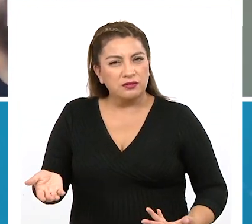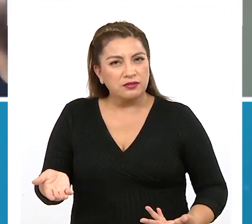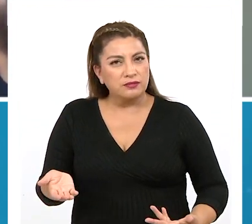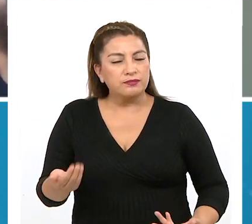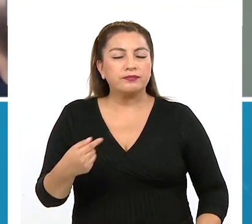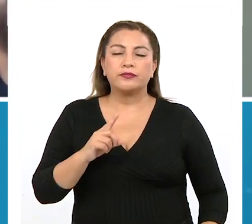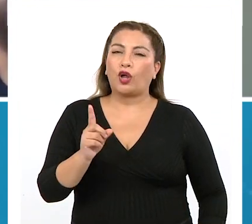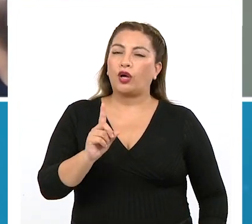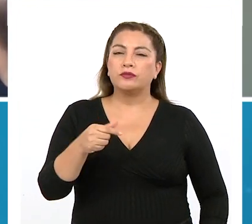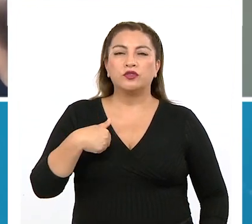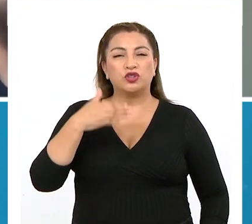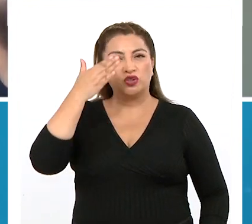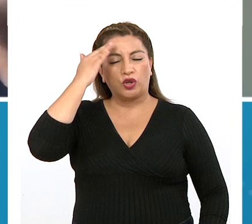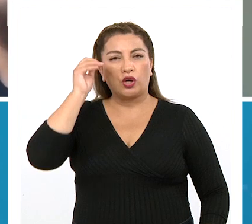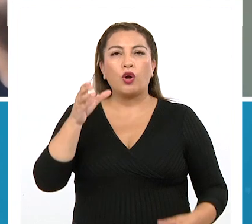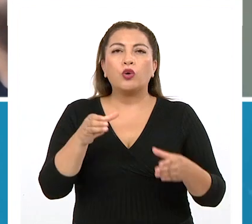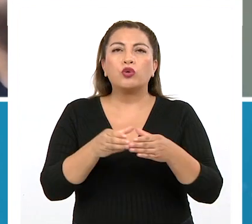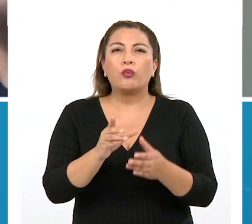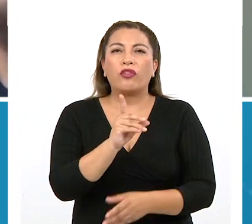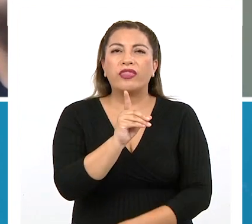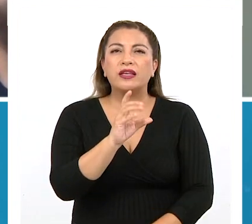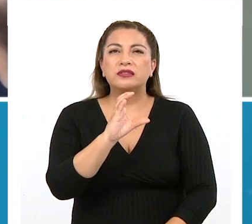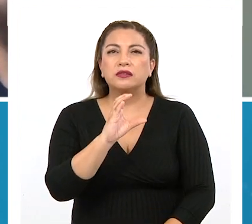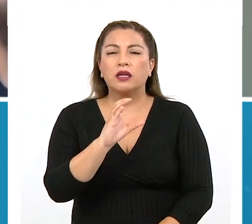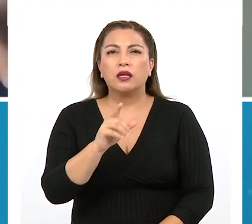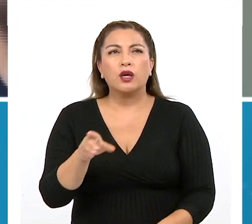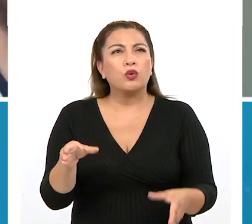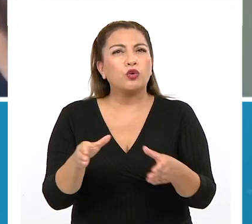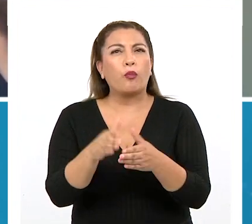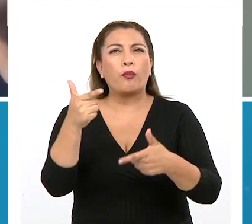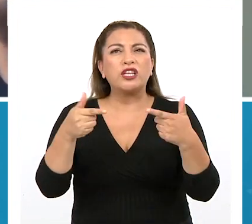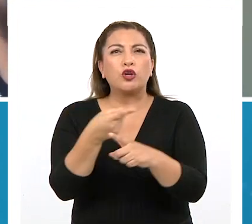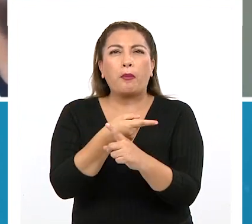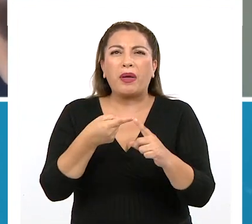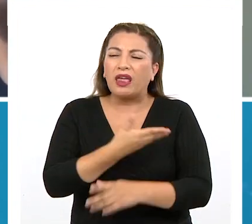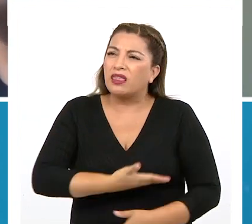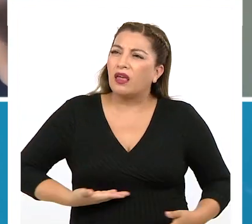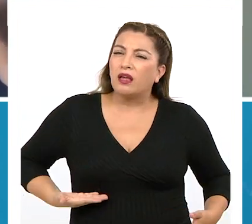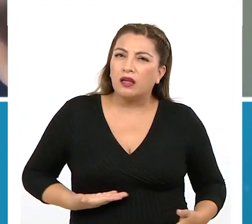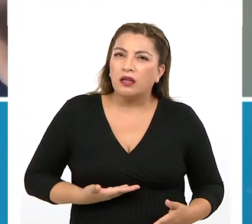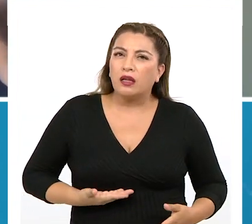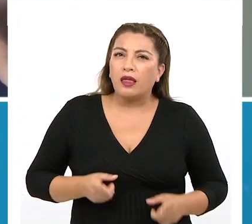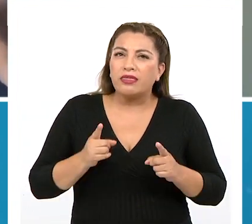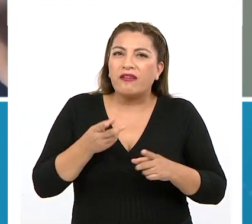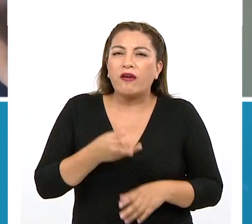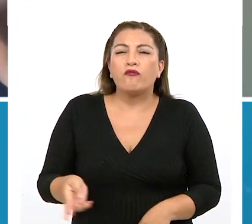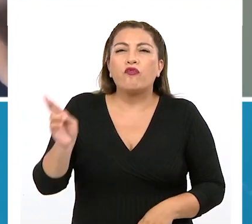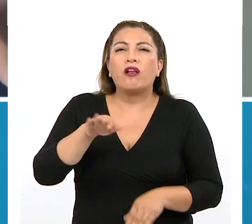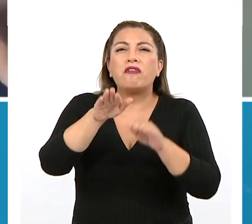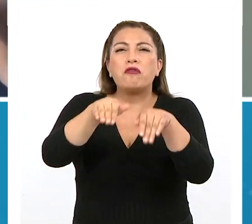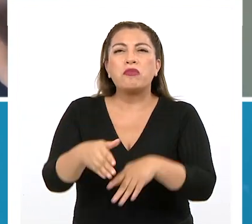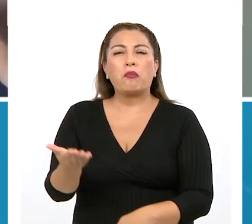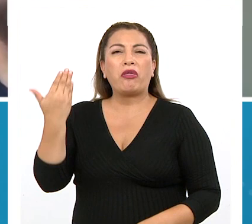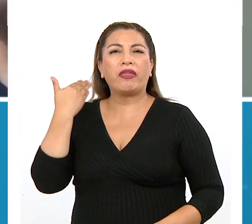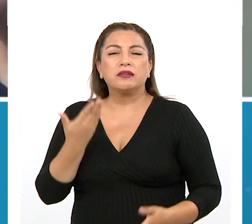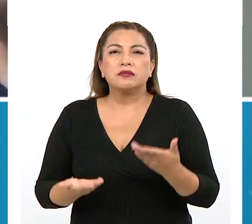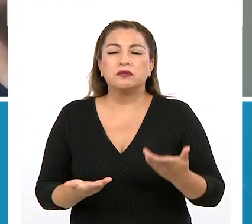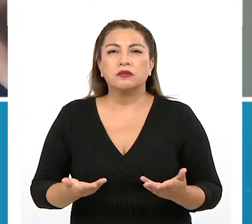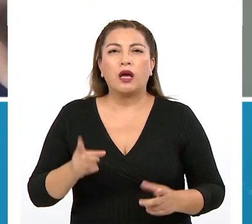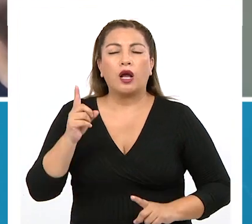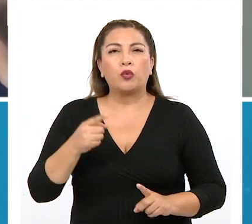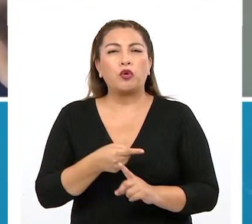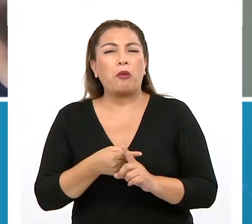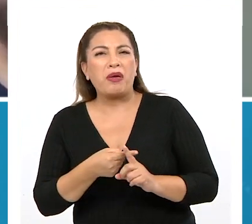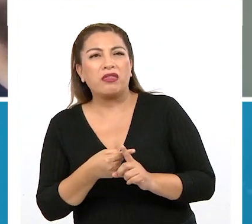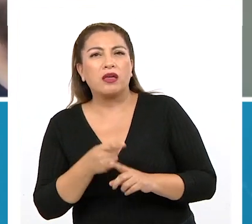que sobre todo la DC es un partido de clase media. Sí, Sí, hay que volver a su origen. Ahora, la clase media tú la puedes definir de